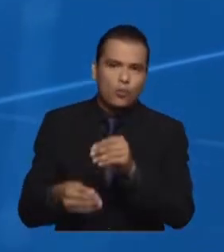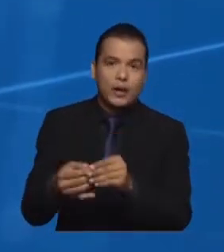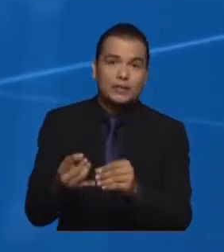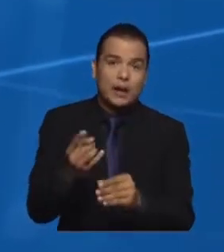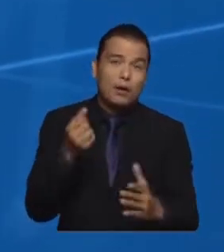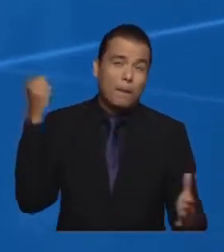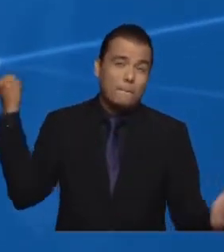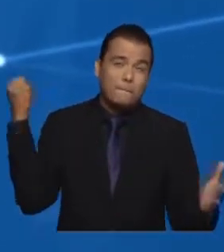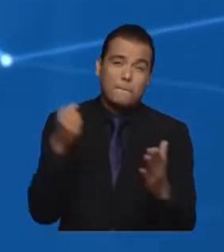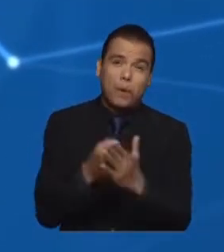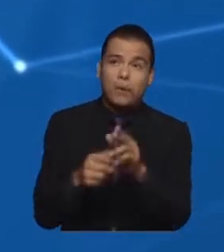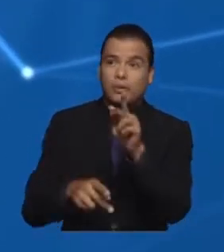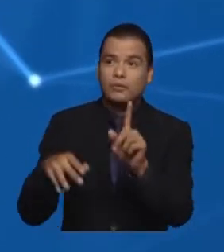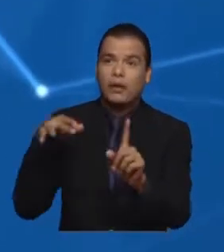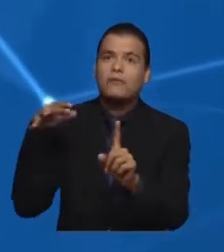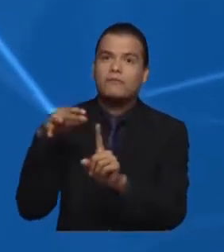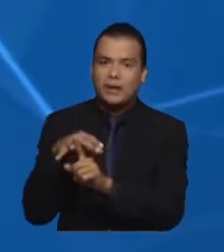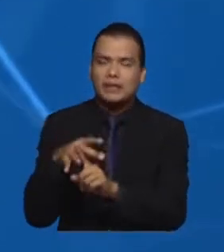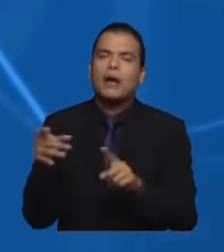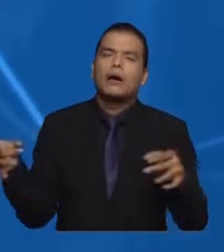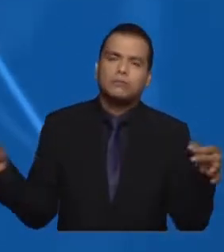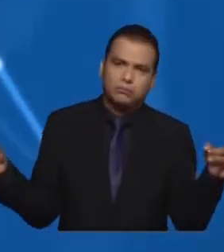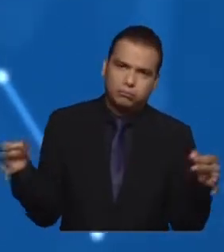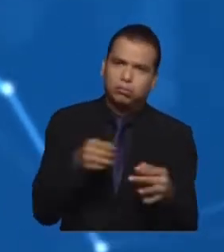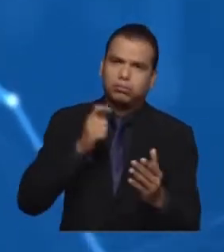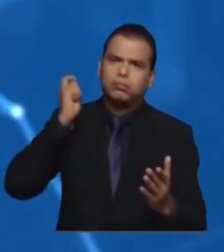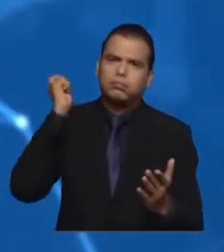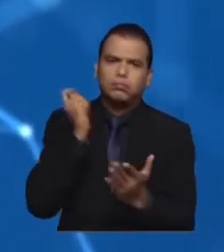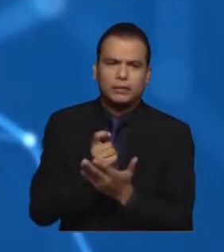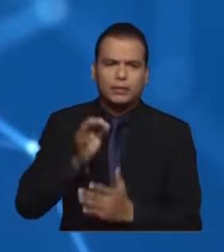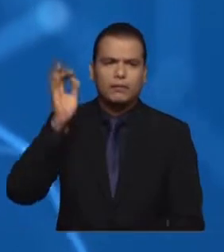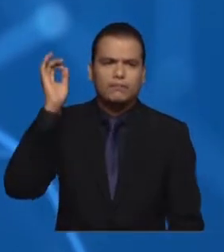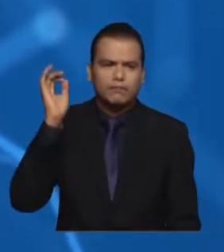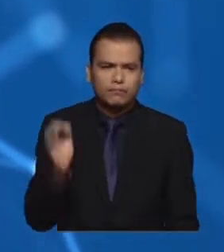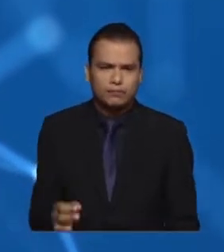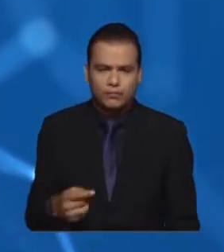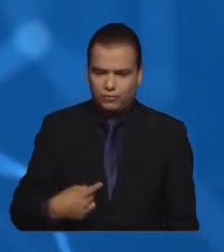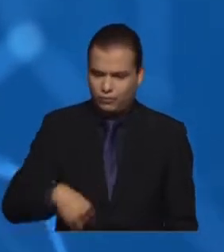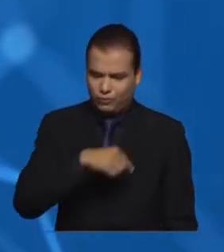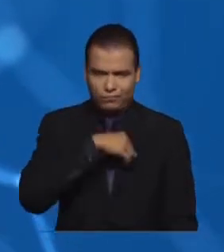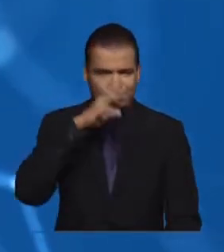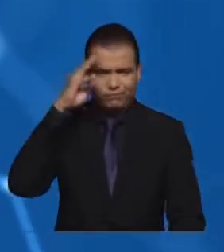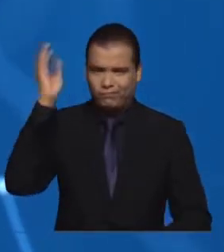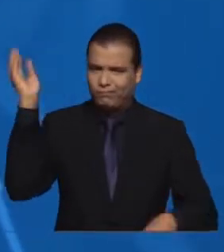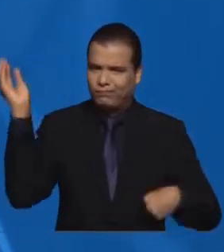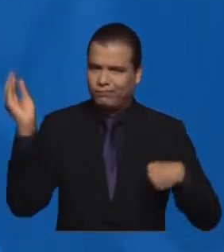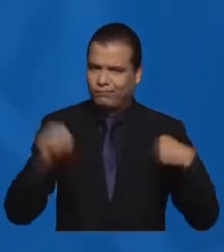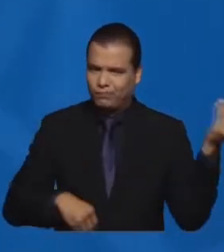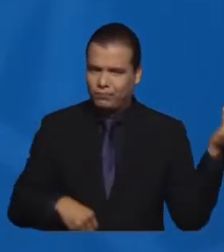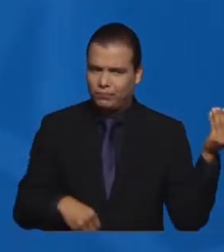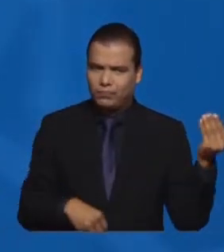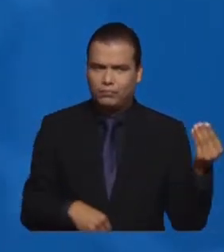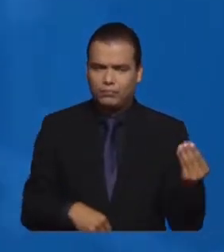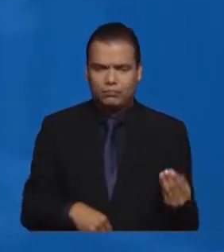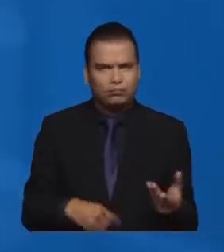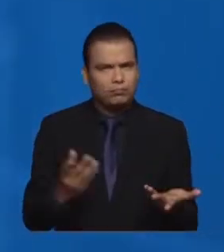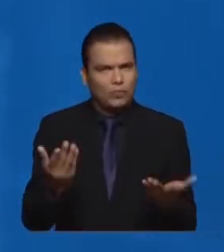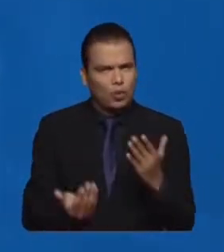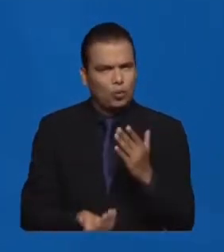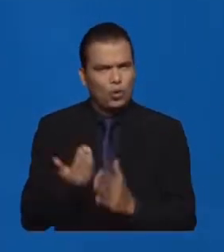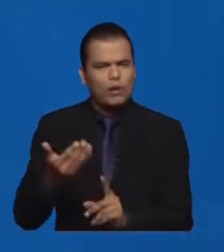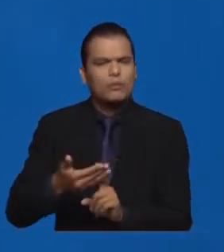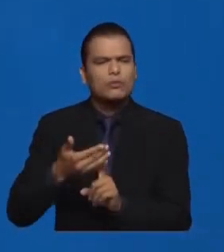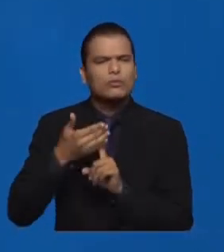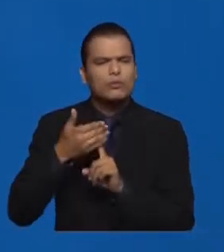obligatorio individual de responsabilidad civil para vehículos particulares que ampare los daños causados a terceros. ¿Por qué? Pues